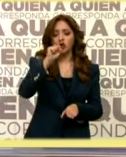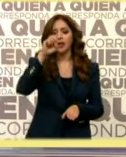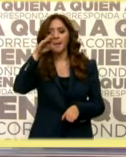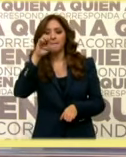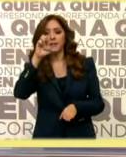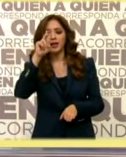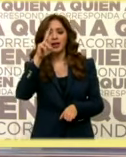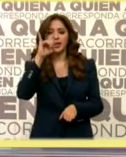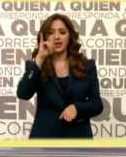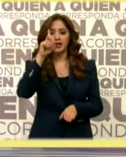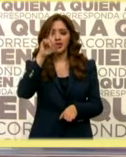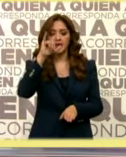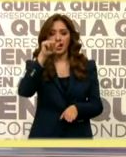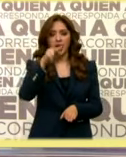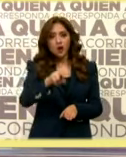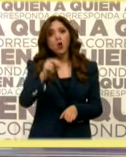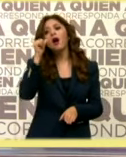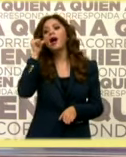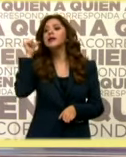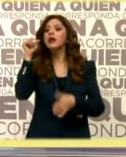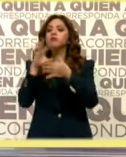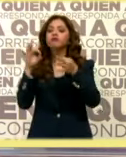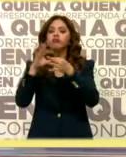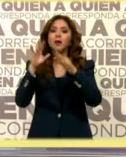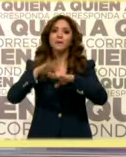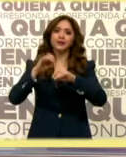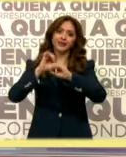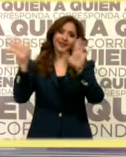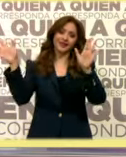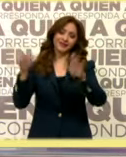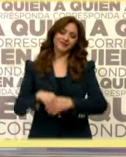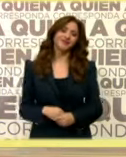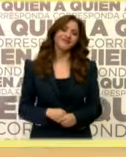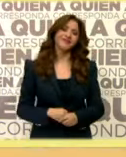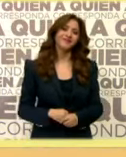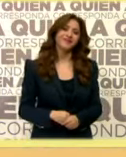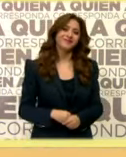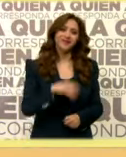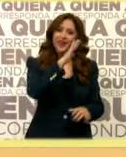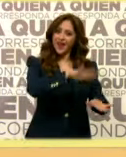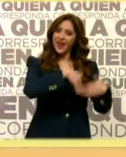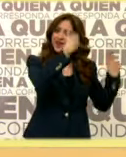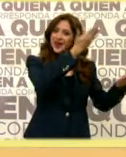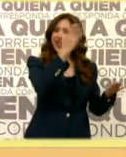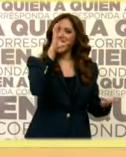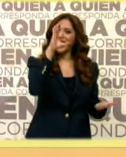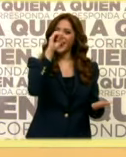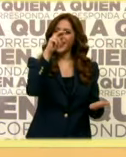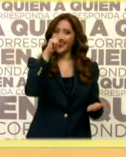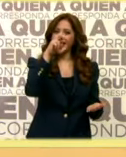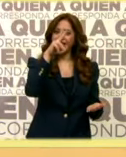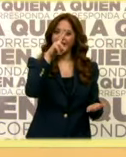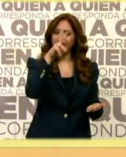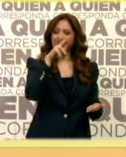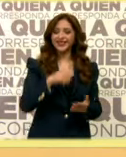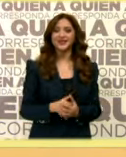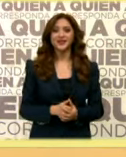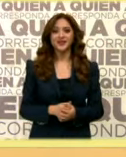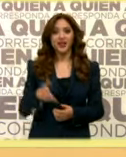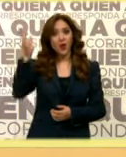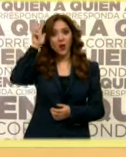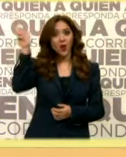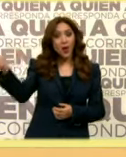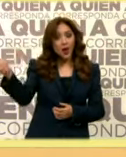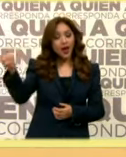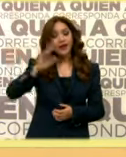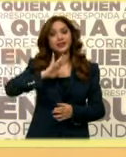con Villalbazo en el radio. Vamos a contenedor, ¿no? Vamos a contenedor. Bueno, sí. Hola, Jorge. En el contenedor estamos empezando, pero